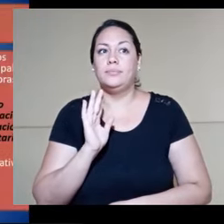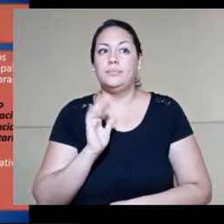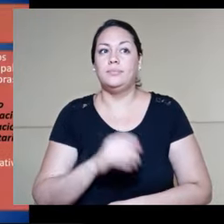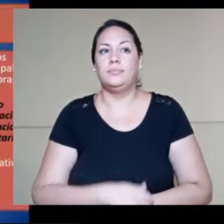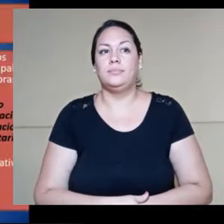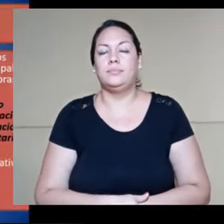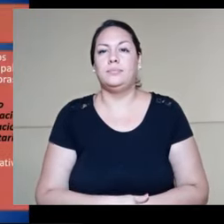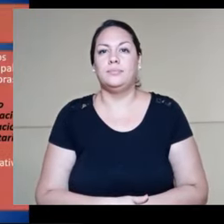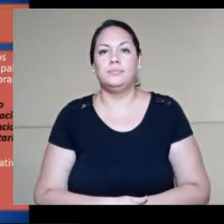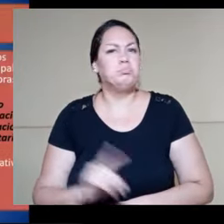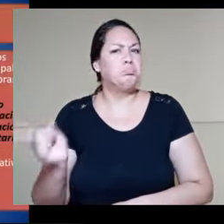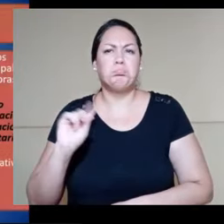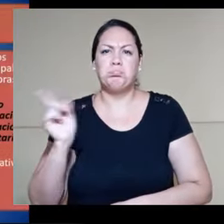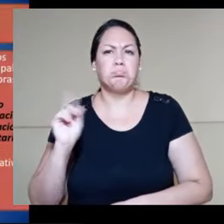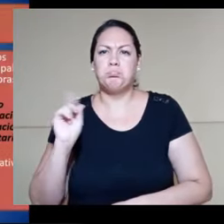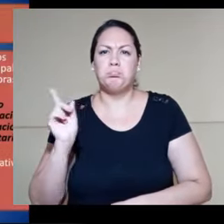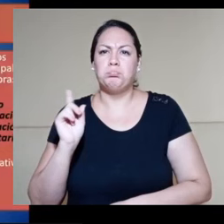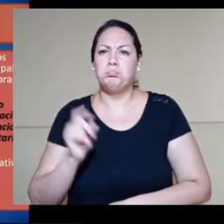¿Hasta ahí alguna pregunta?